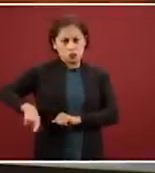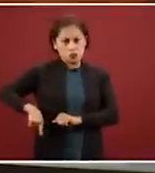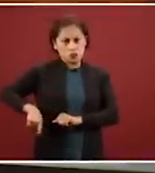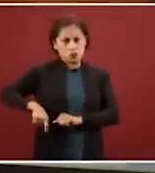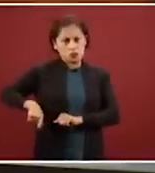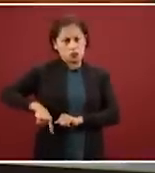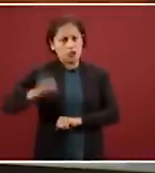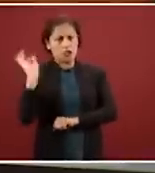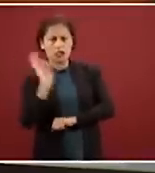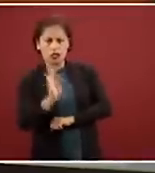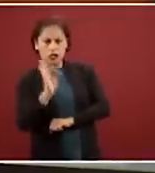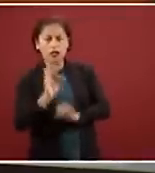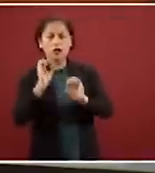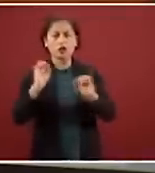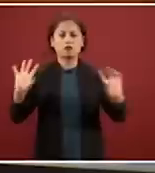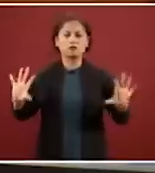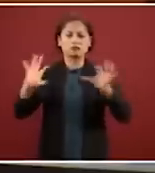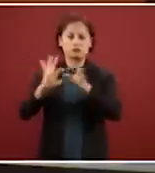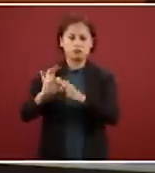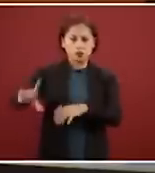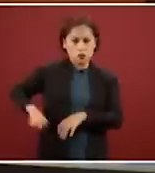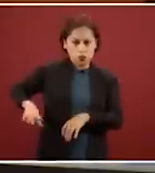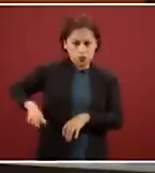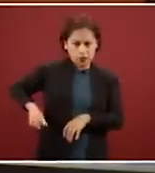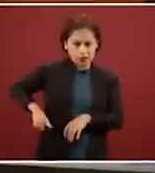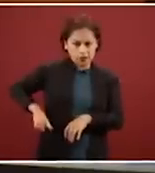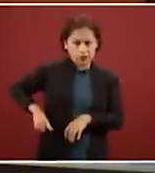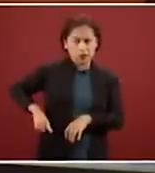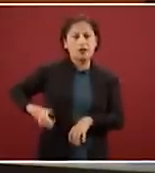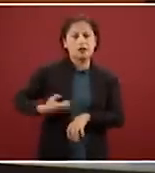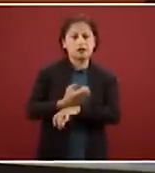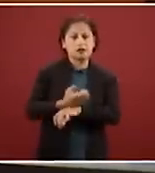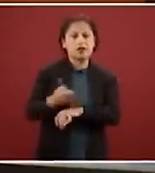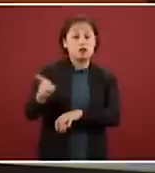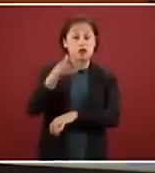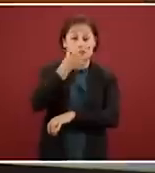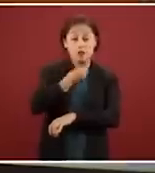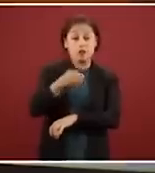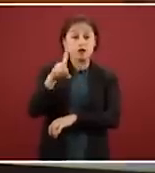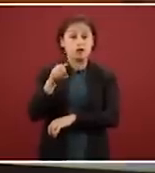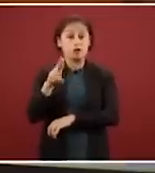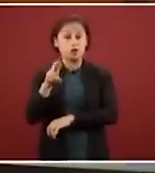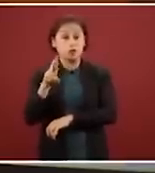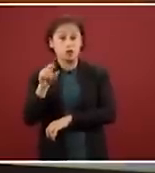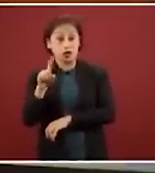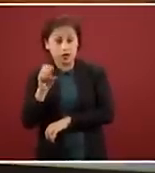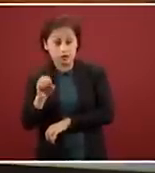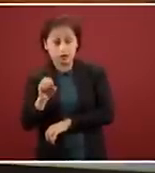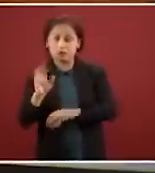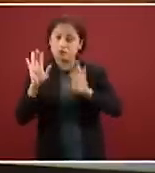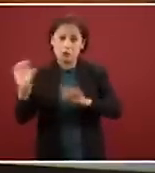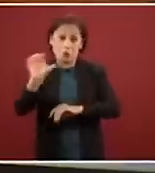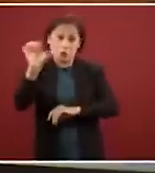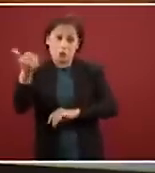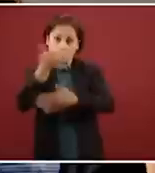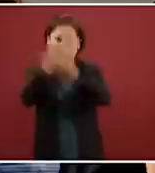relación con el gobierno estatal, y no me refiero nada más a Durazo, me refiero a que aprobaron esta